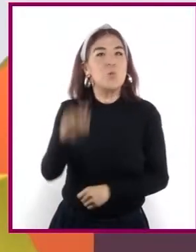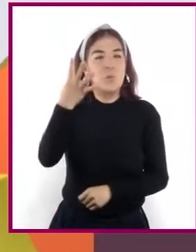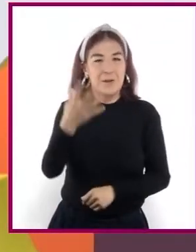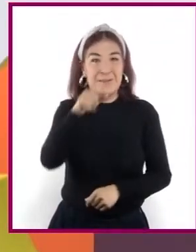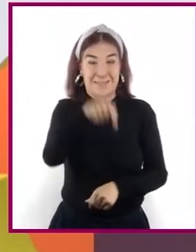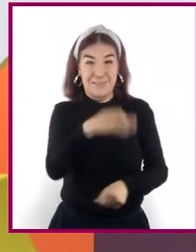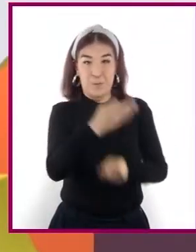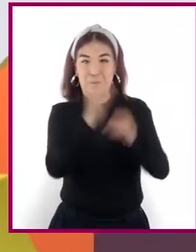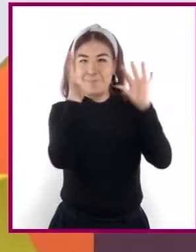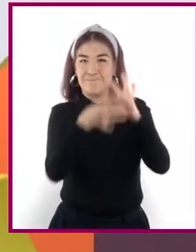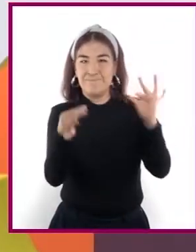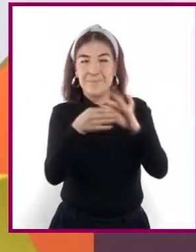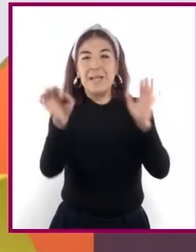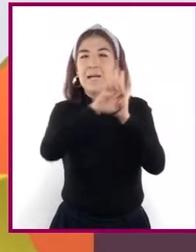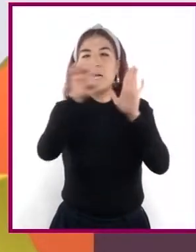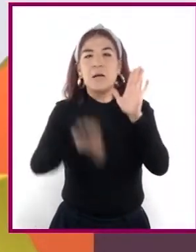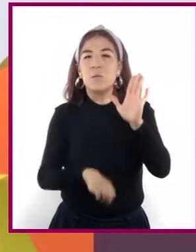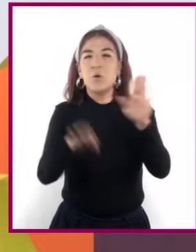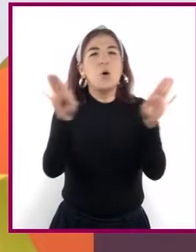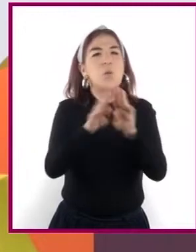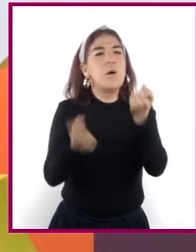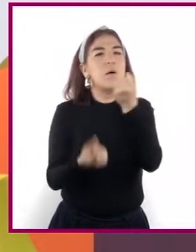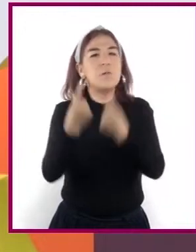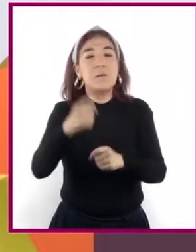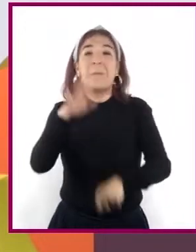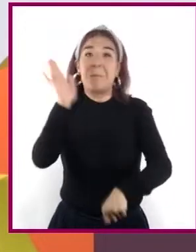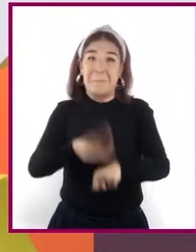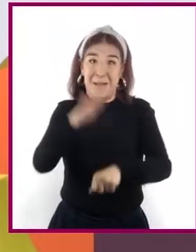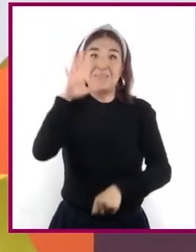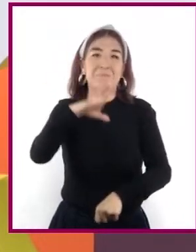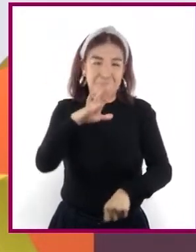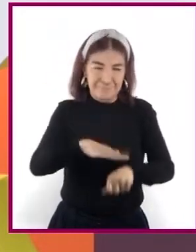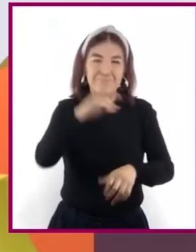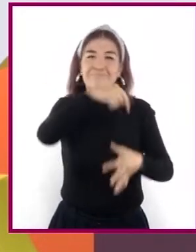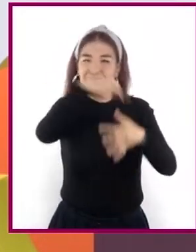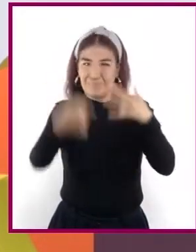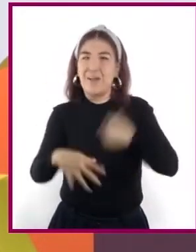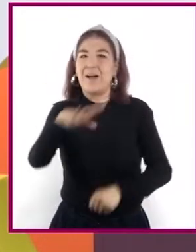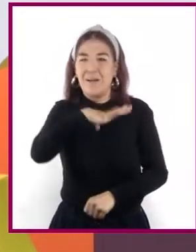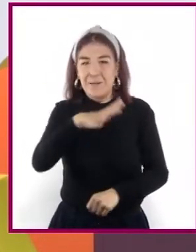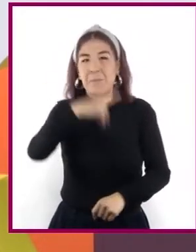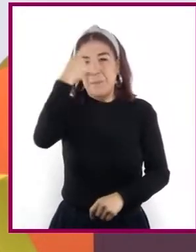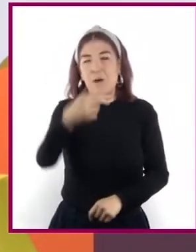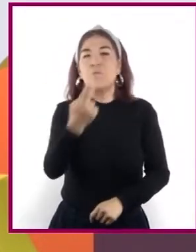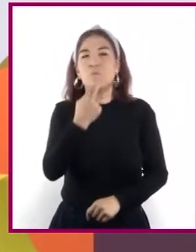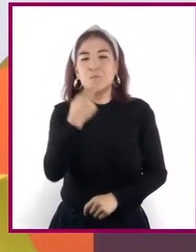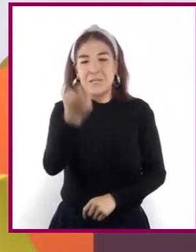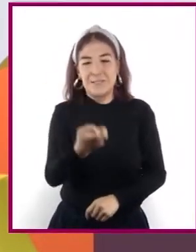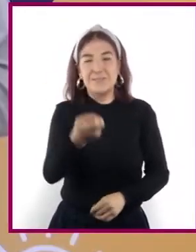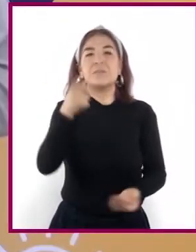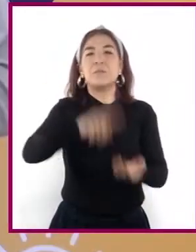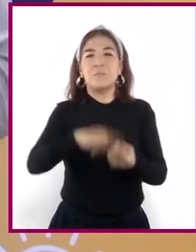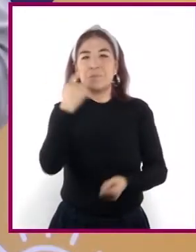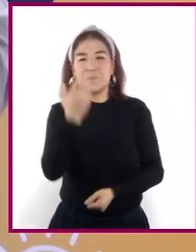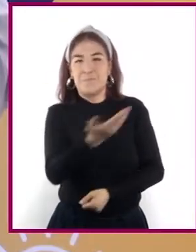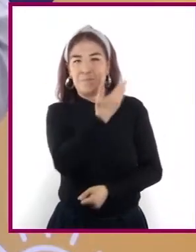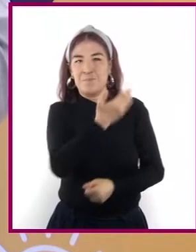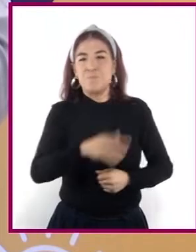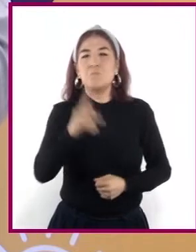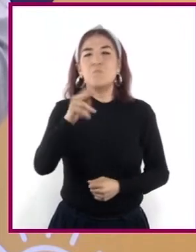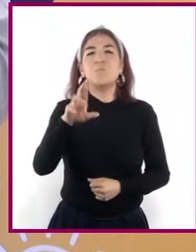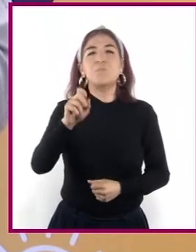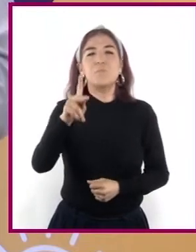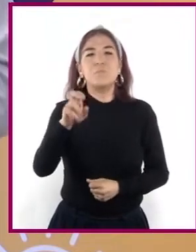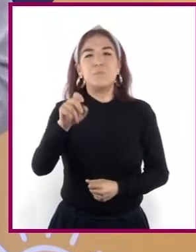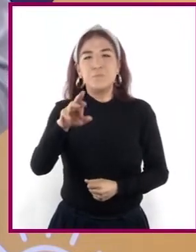describieron son solo algunas de muchas situaciones donde se hace uso de la proporcionalidad.